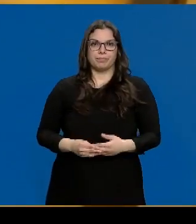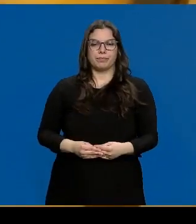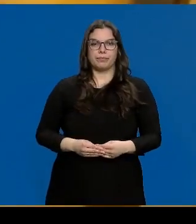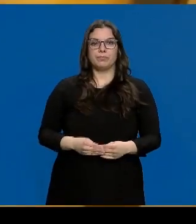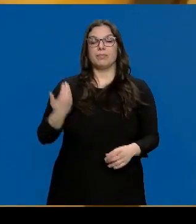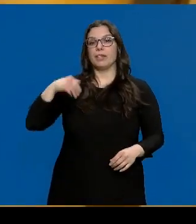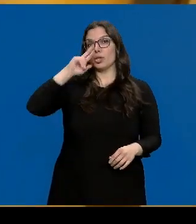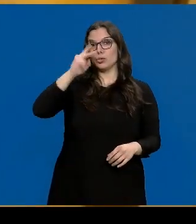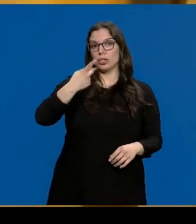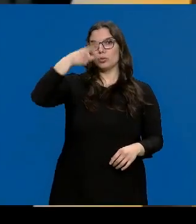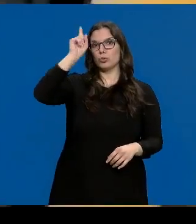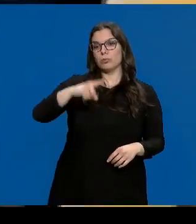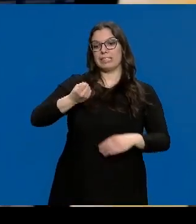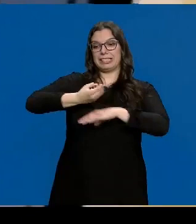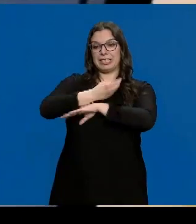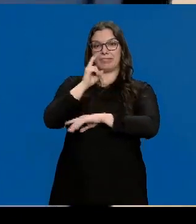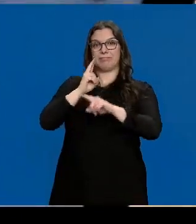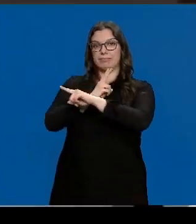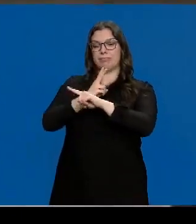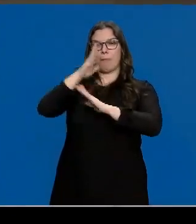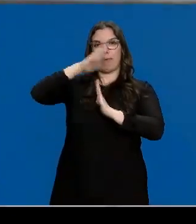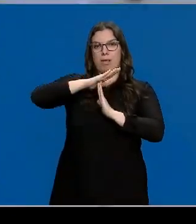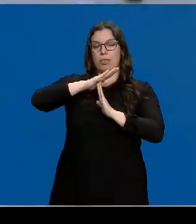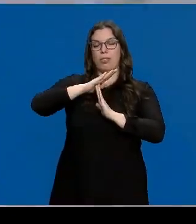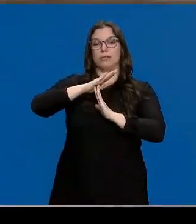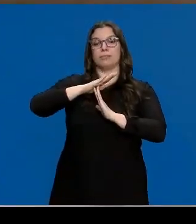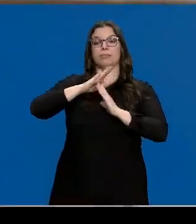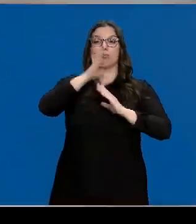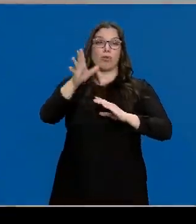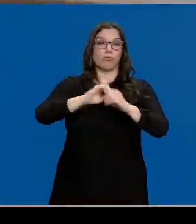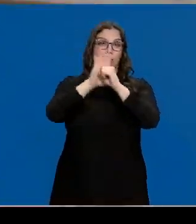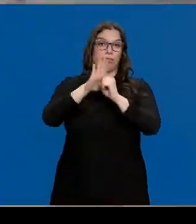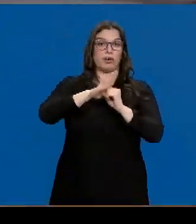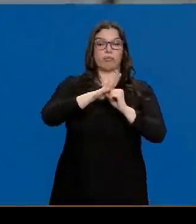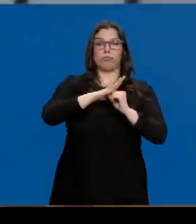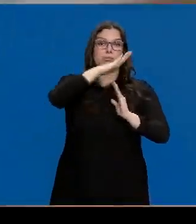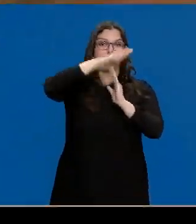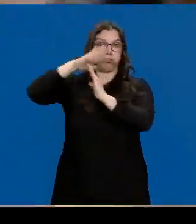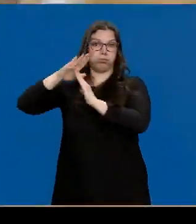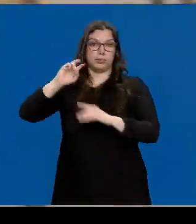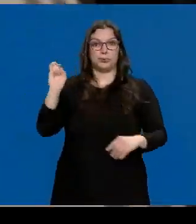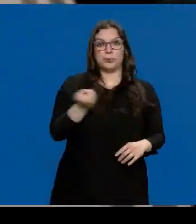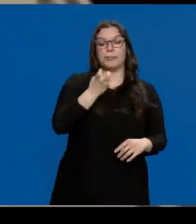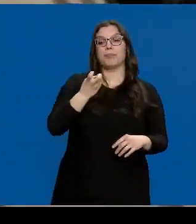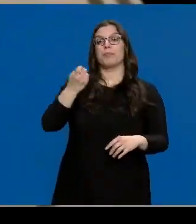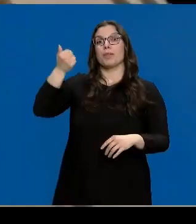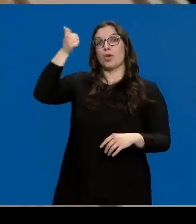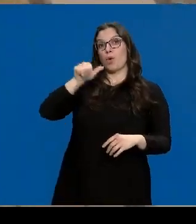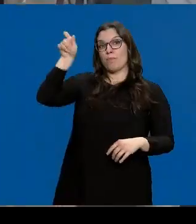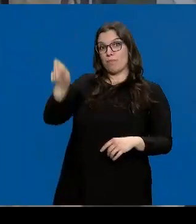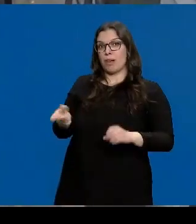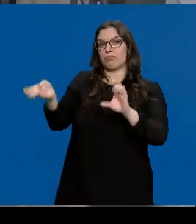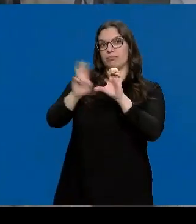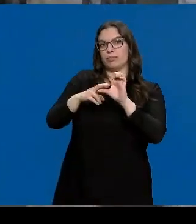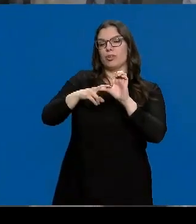Hacía 2 años y un mes que este tren no funcionaba. La pandemia paralizó el servicio. Hoy Alfredo ha podido volver a